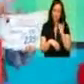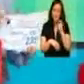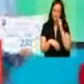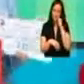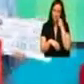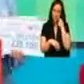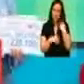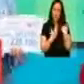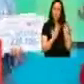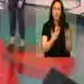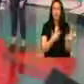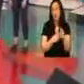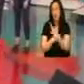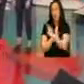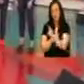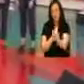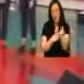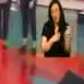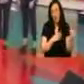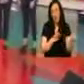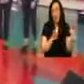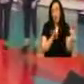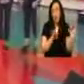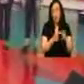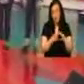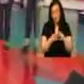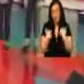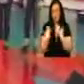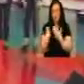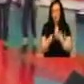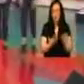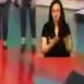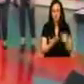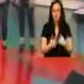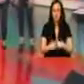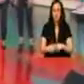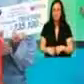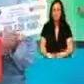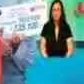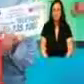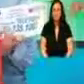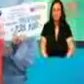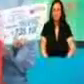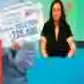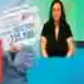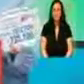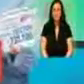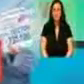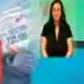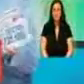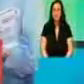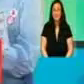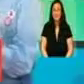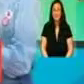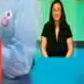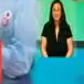dicen, que todos colaboran un poquito, ¿no? Gracias. Vamos, vamos todavía. Muy bien,